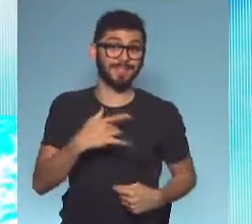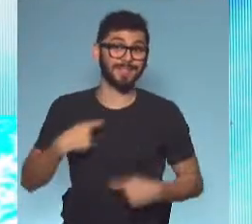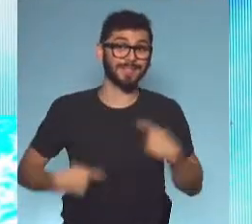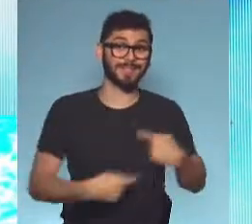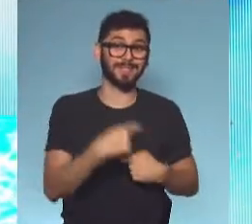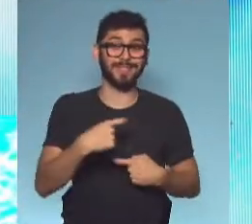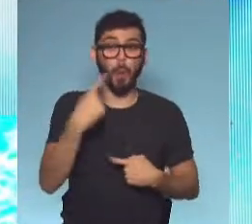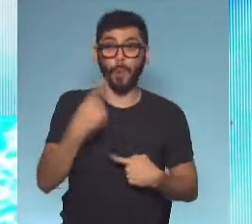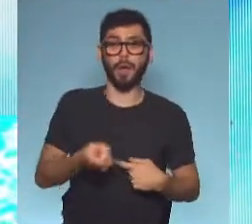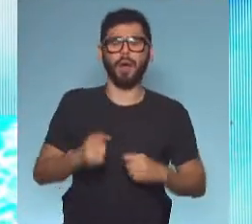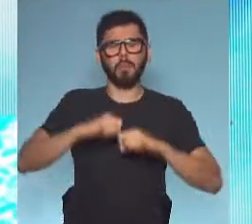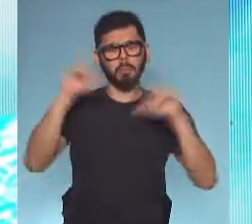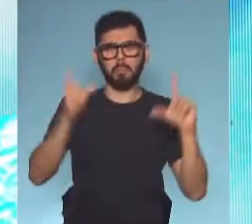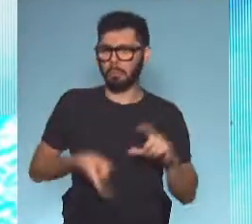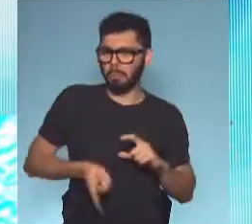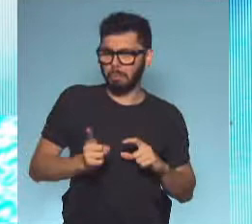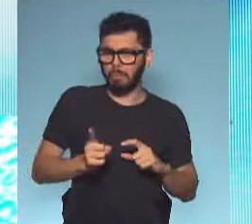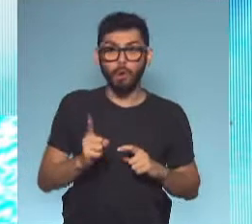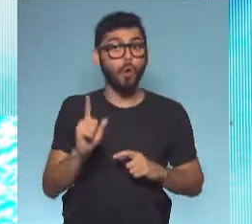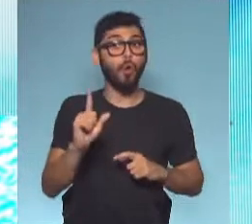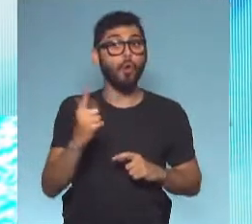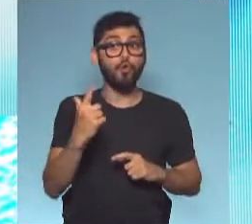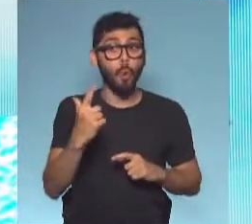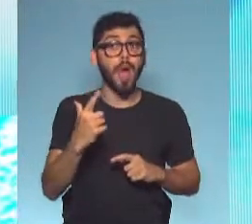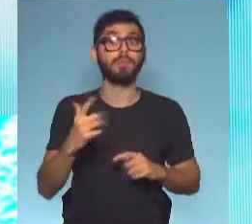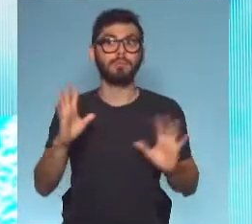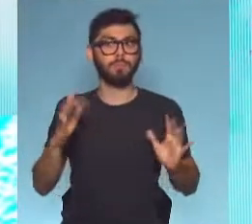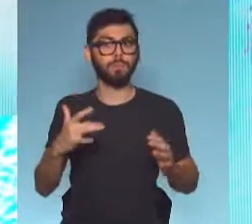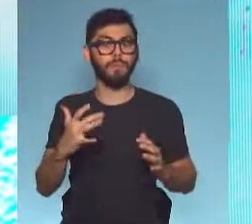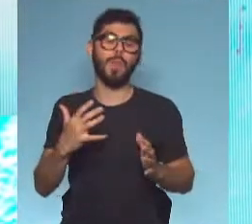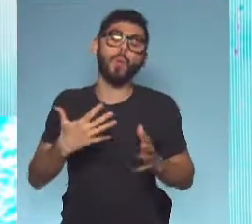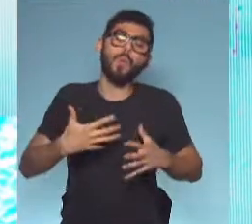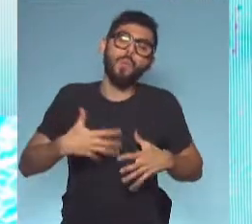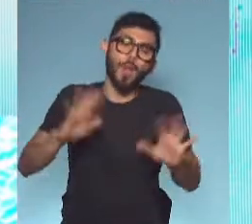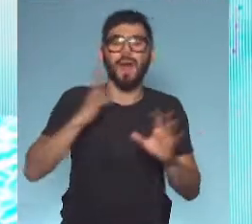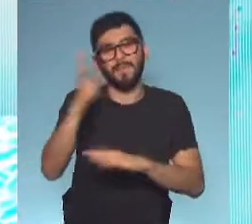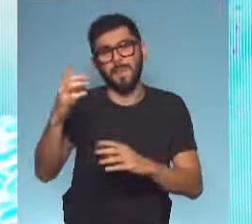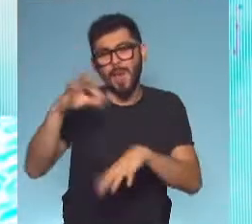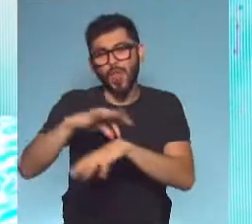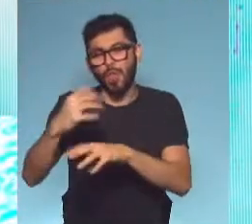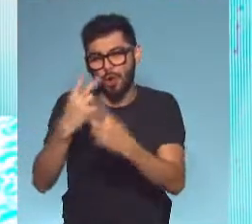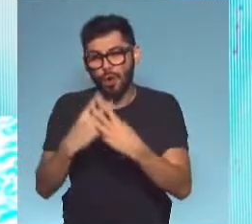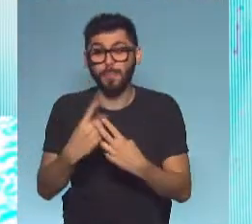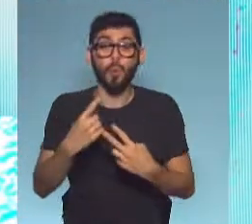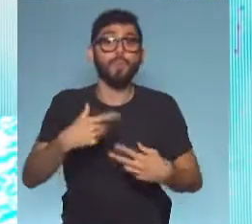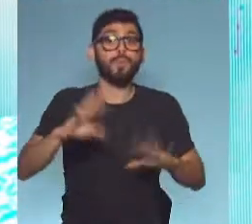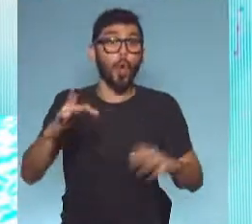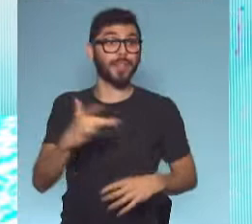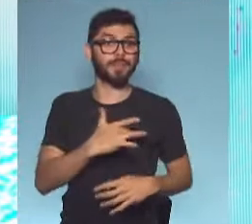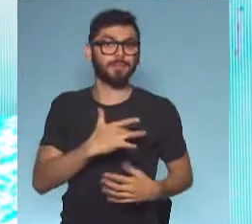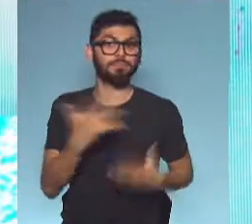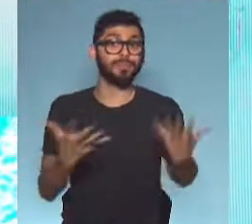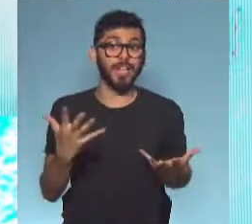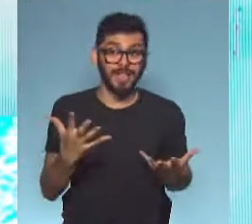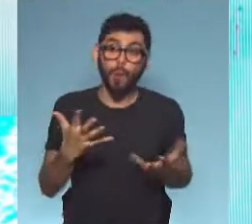que no tenemos erecciones matutinas, puede ser un síntoma, obviamente hay que consultarlo, pero puede llegar a ser un síntoma de algún tema